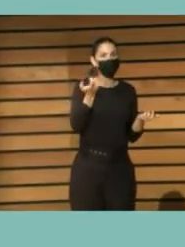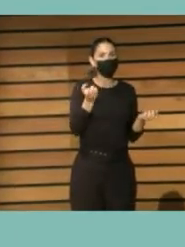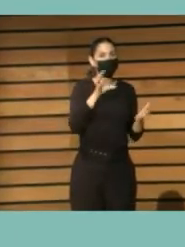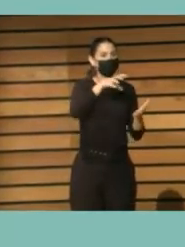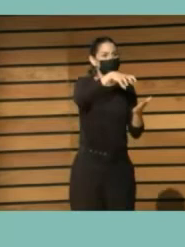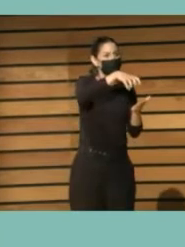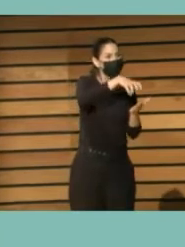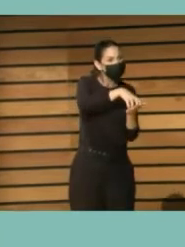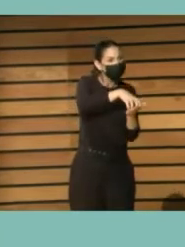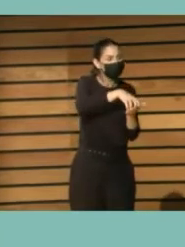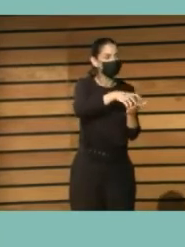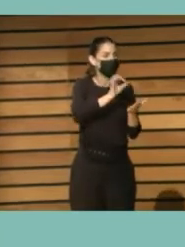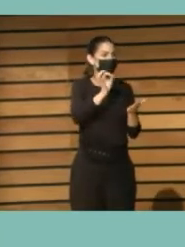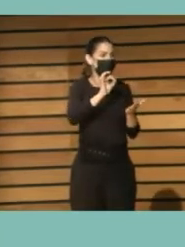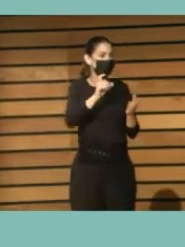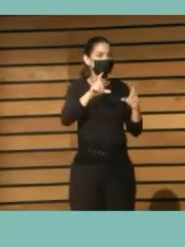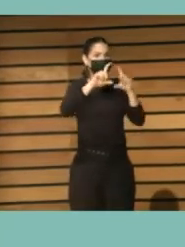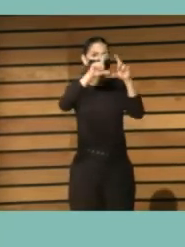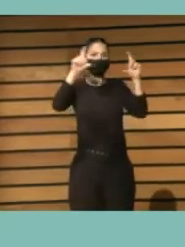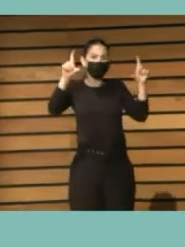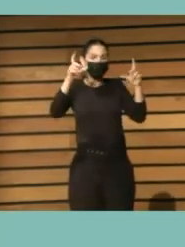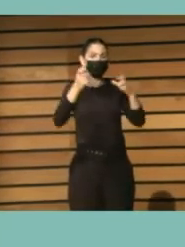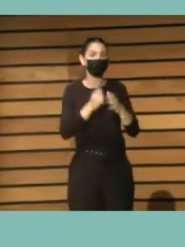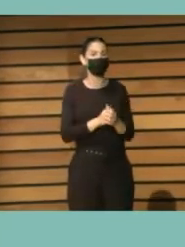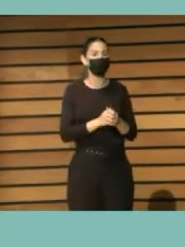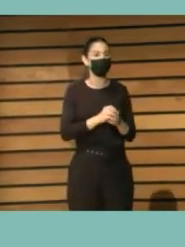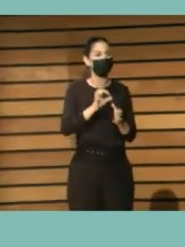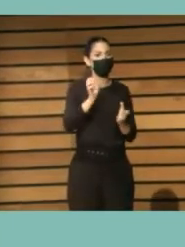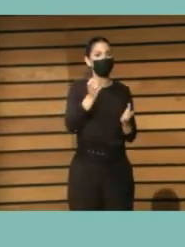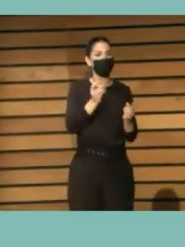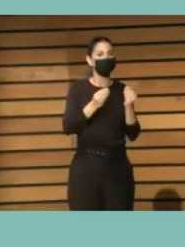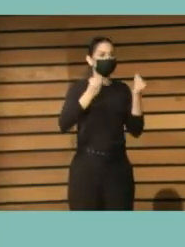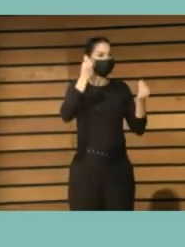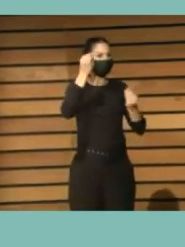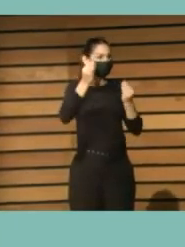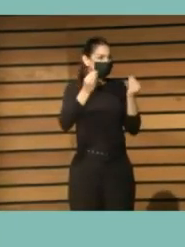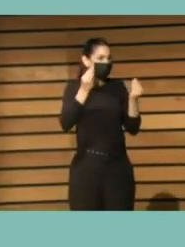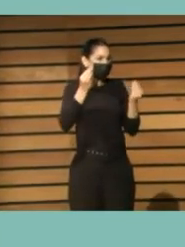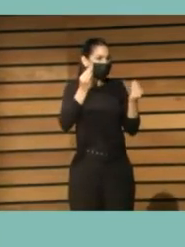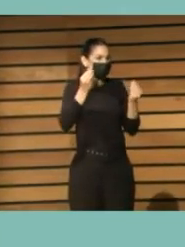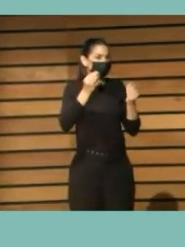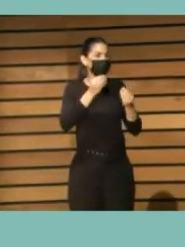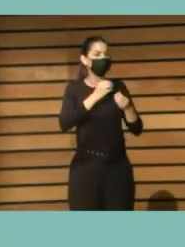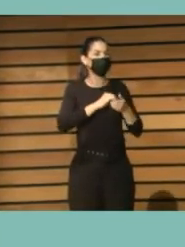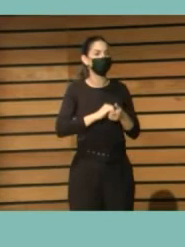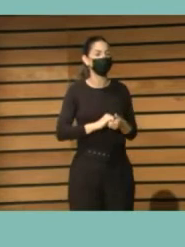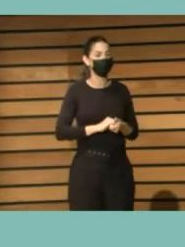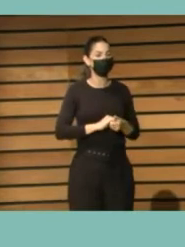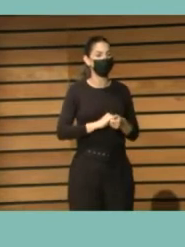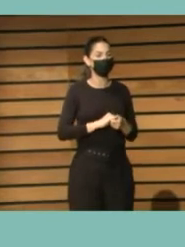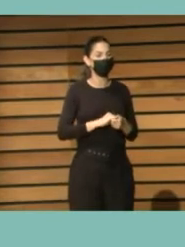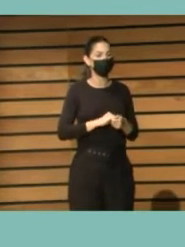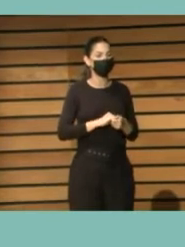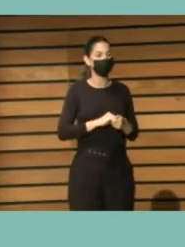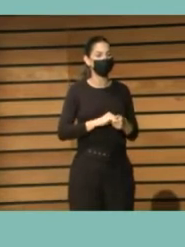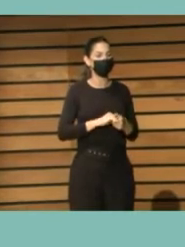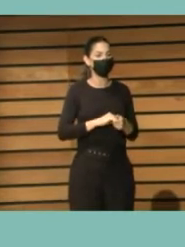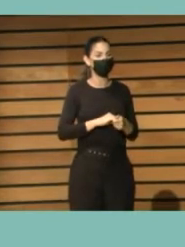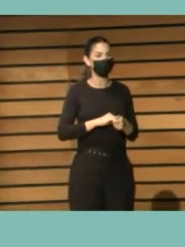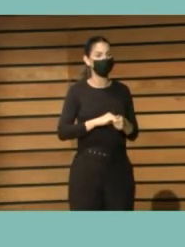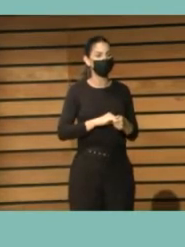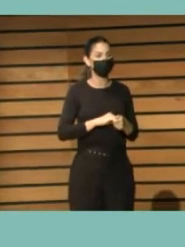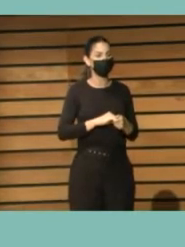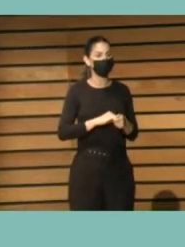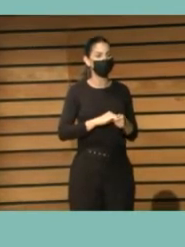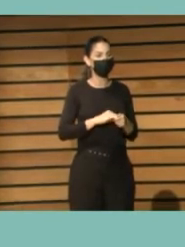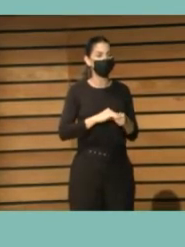de incluso de cuestiones privadas, de instituciones privadas, como que sabían mejor